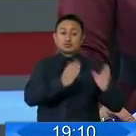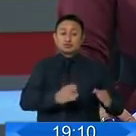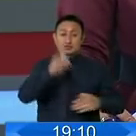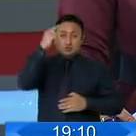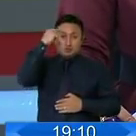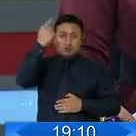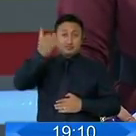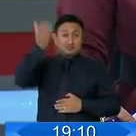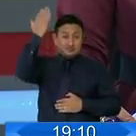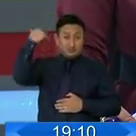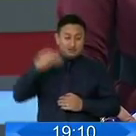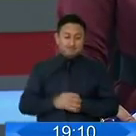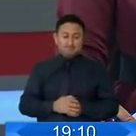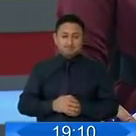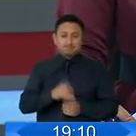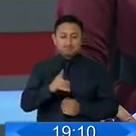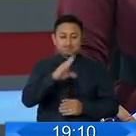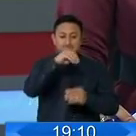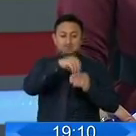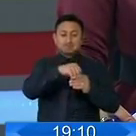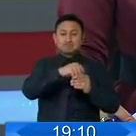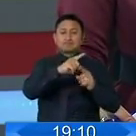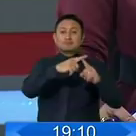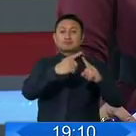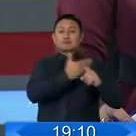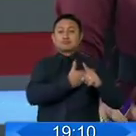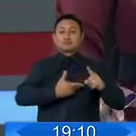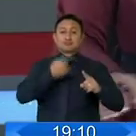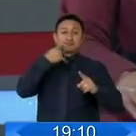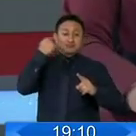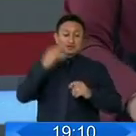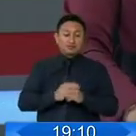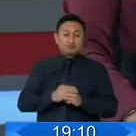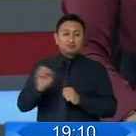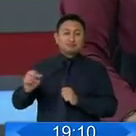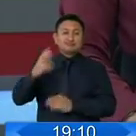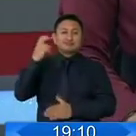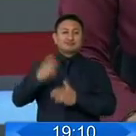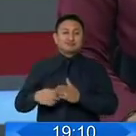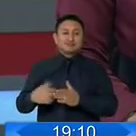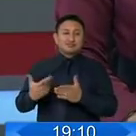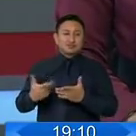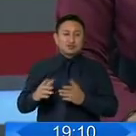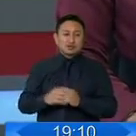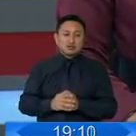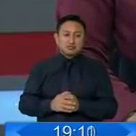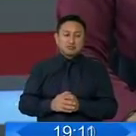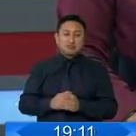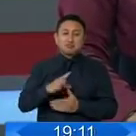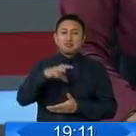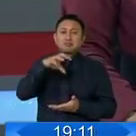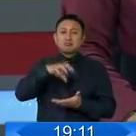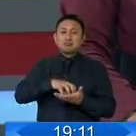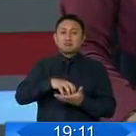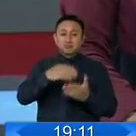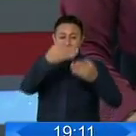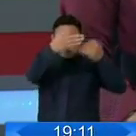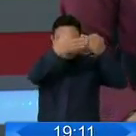gobierno anterior, incluido el expresidente Correa. Las glosas que establecen un perjuicio económico contra el Estado